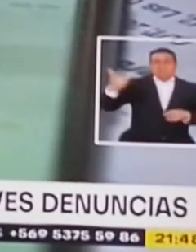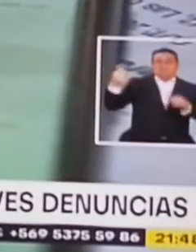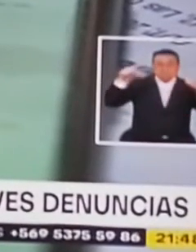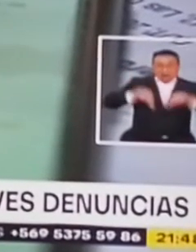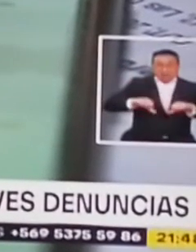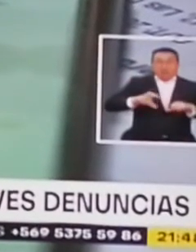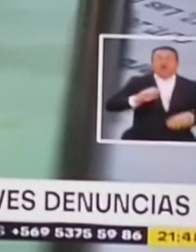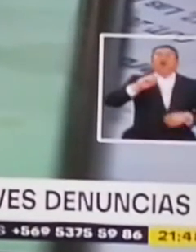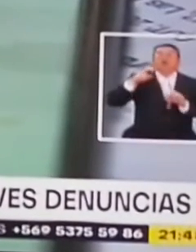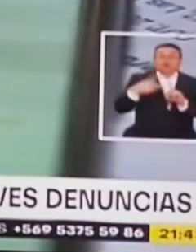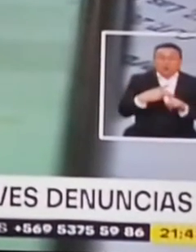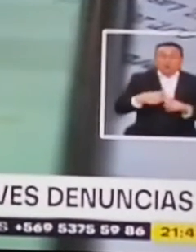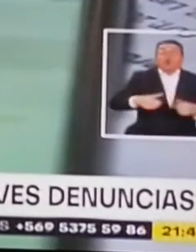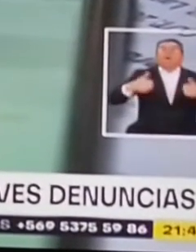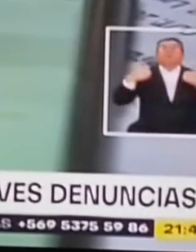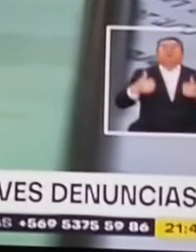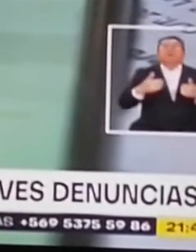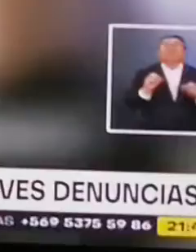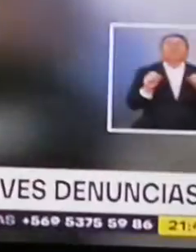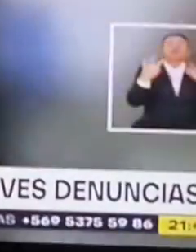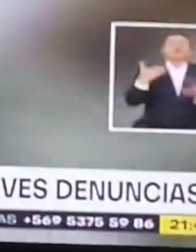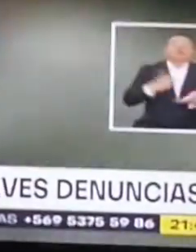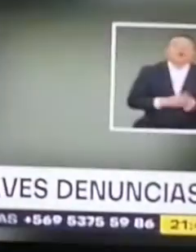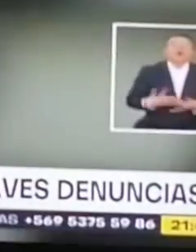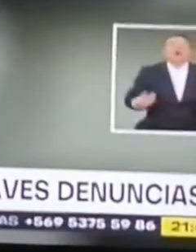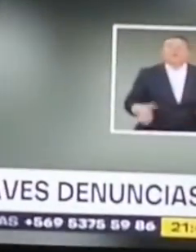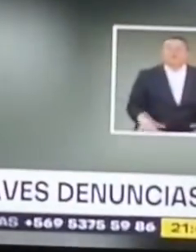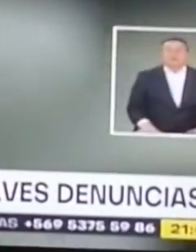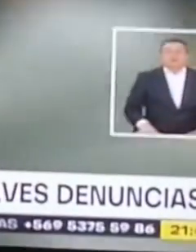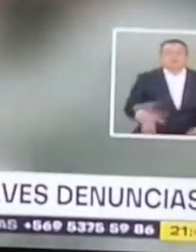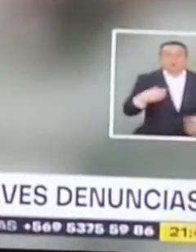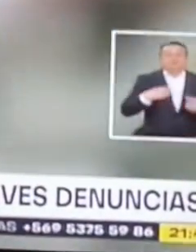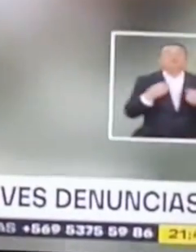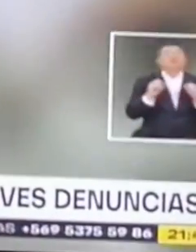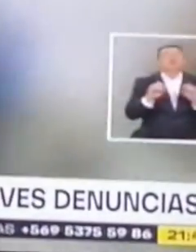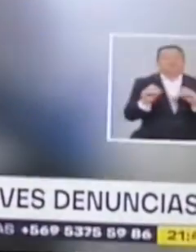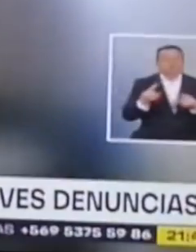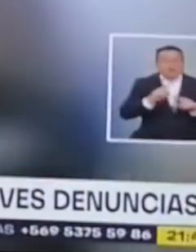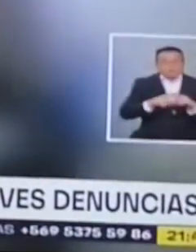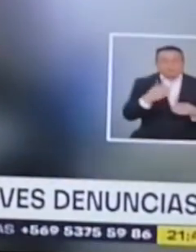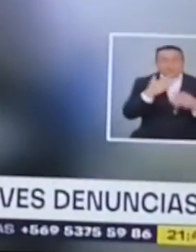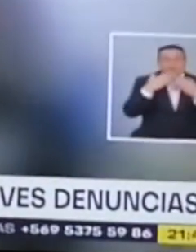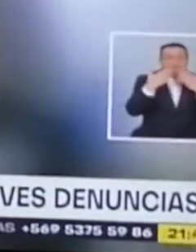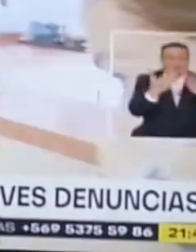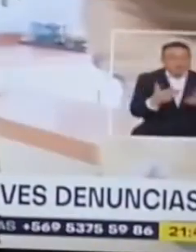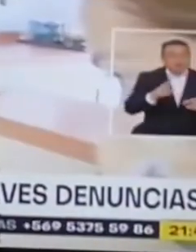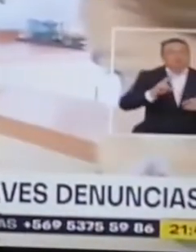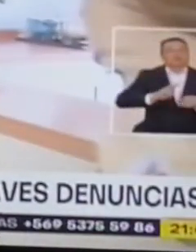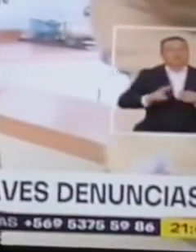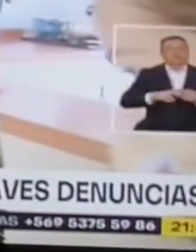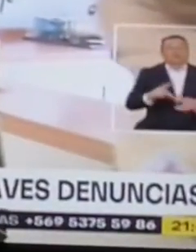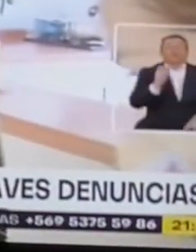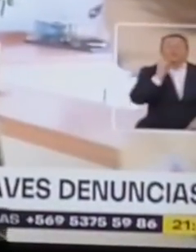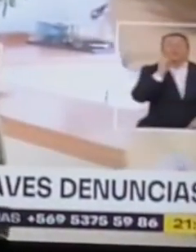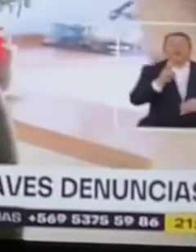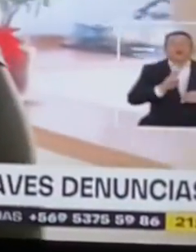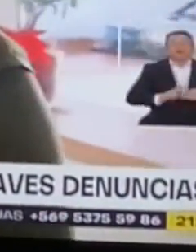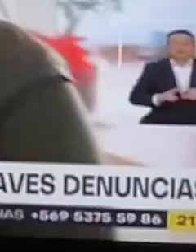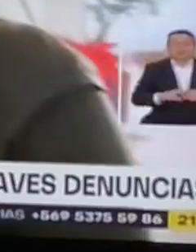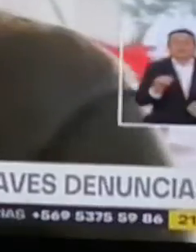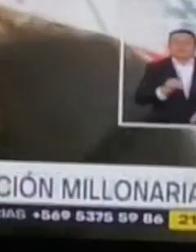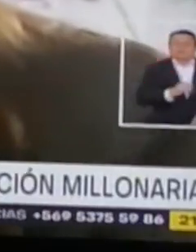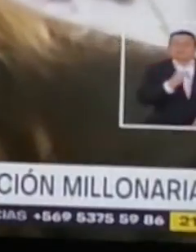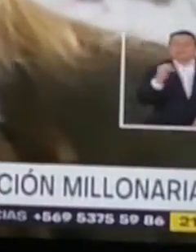me asegura que la segunda me va a dejar vida. A ella se le ofreció innumerables veces una solución. ¿Cuál es la solución? Siempre